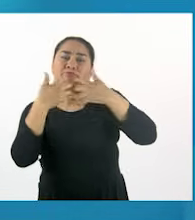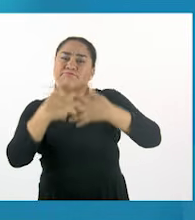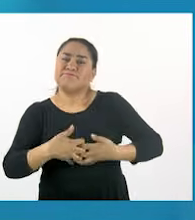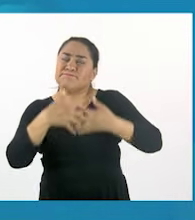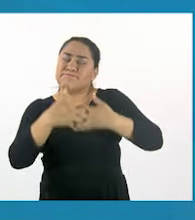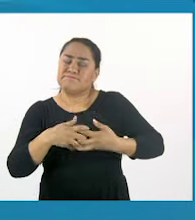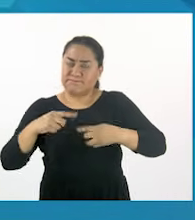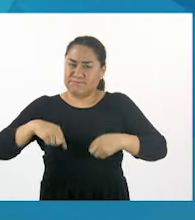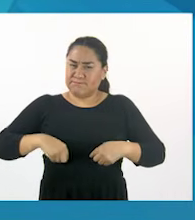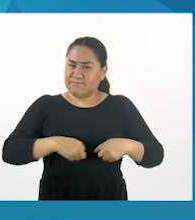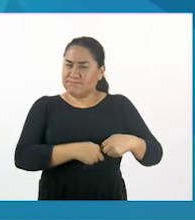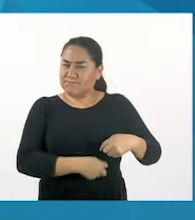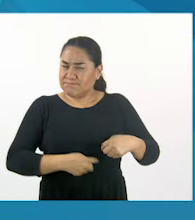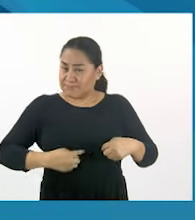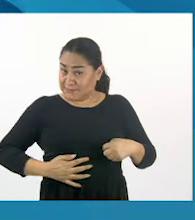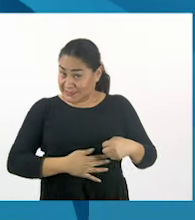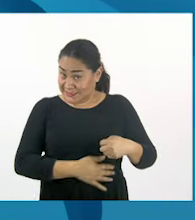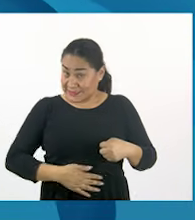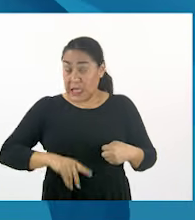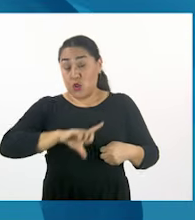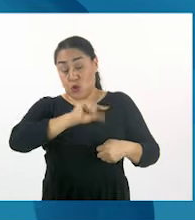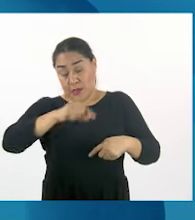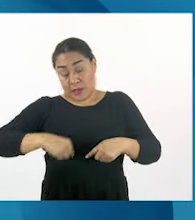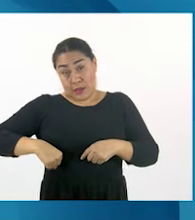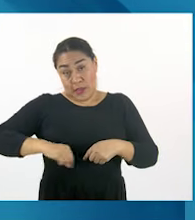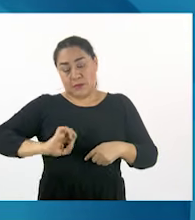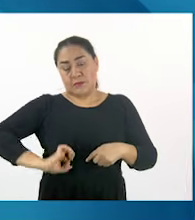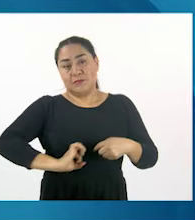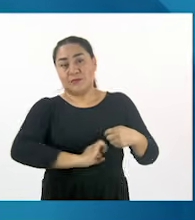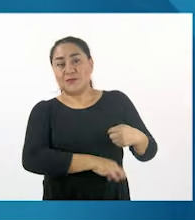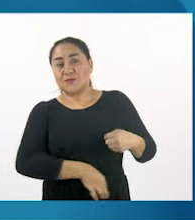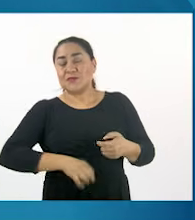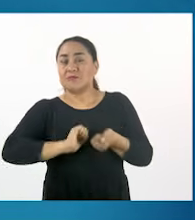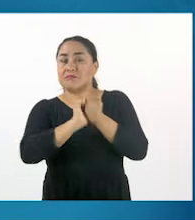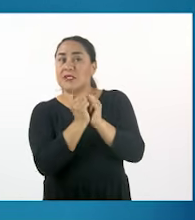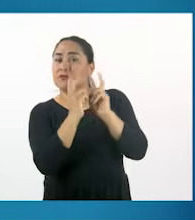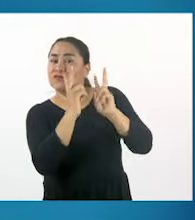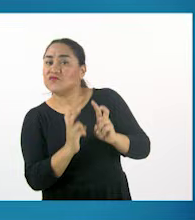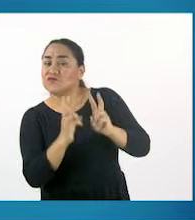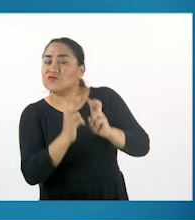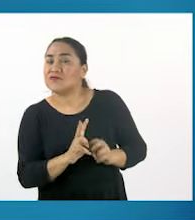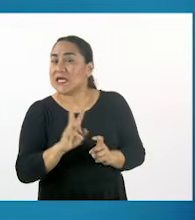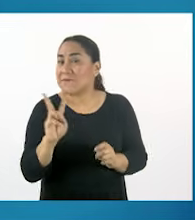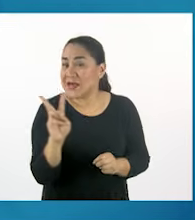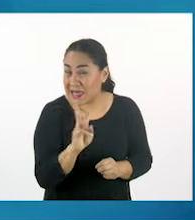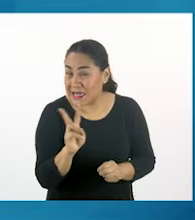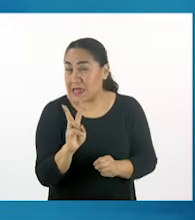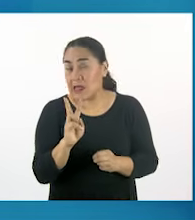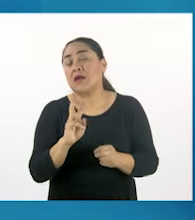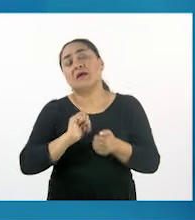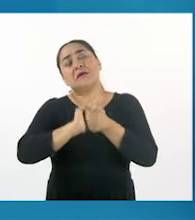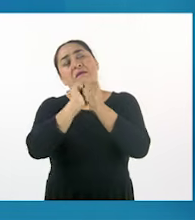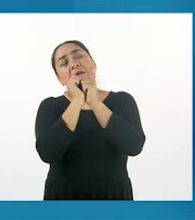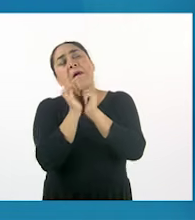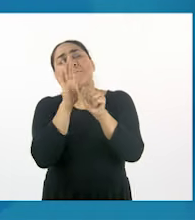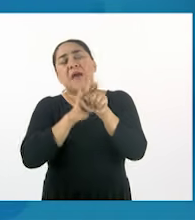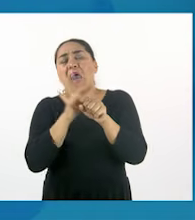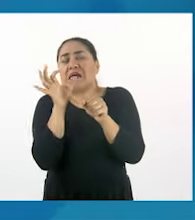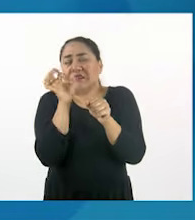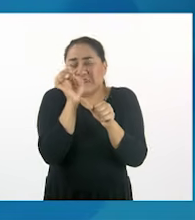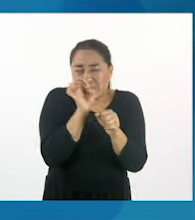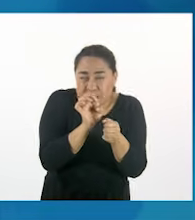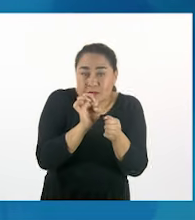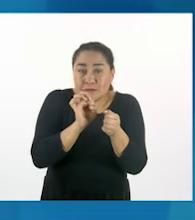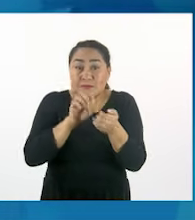terminan de ser absorbidas en el intestino delgado. Donde se hacen más pequeñas para poder pasar